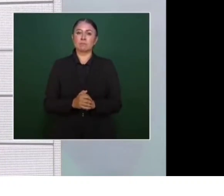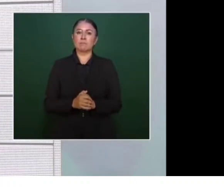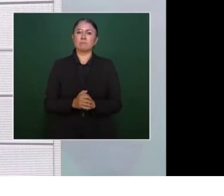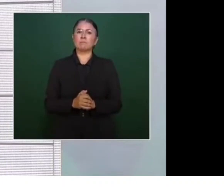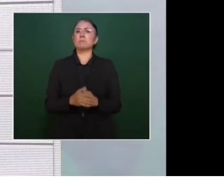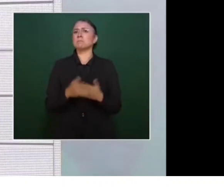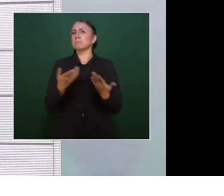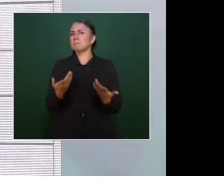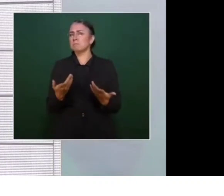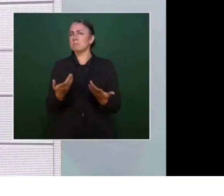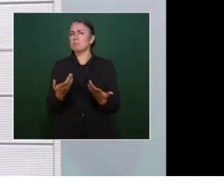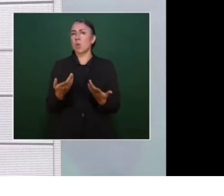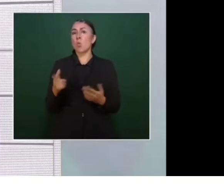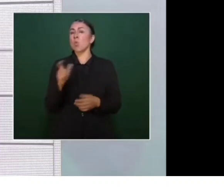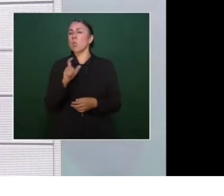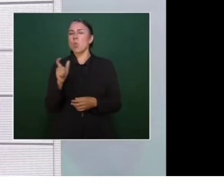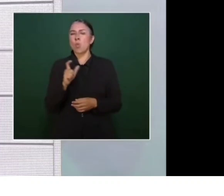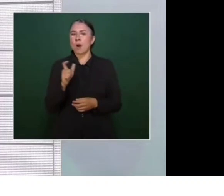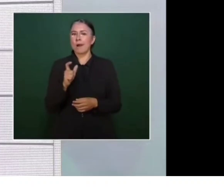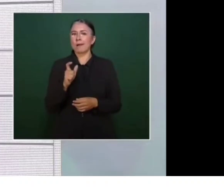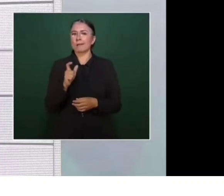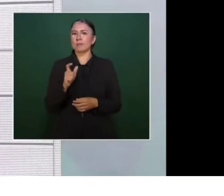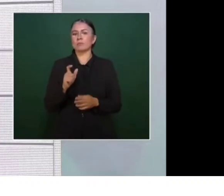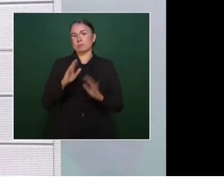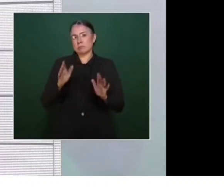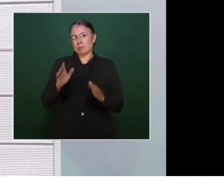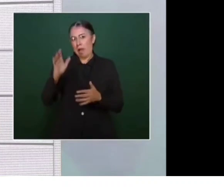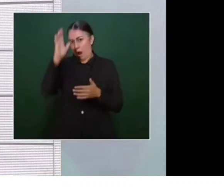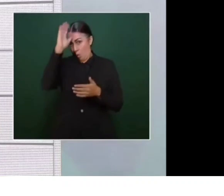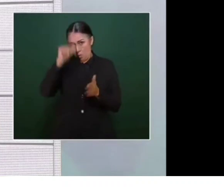a aplicar de una vez, que es el acuerdo,